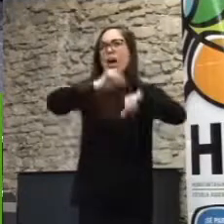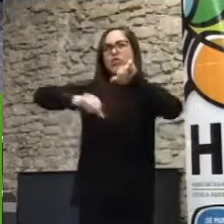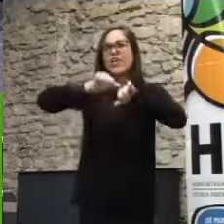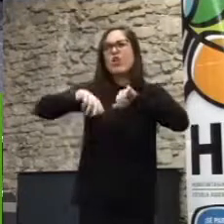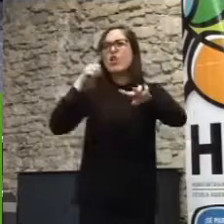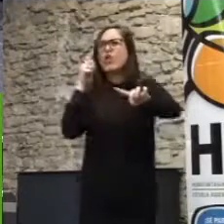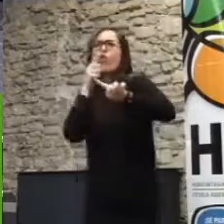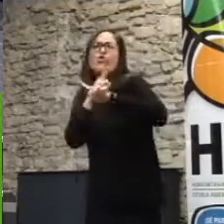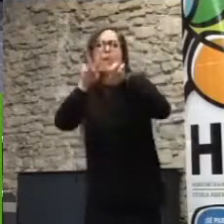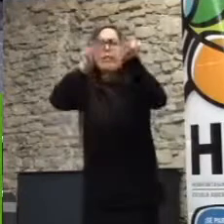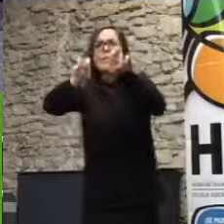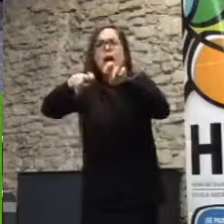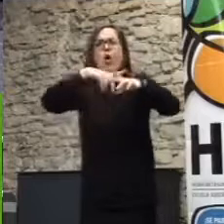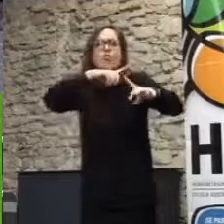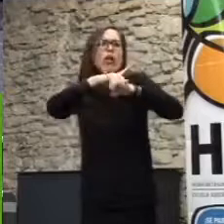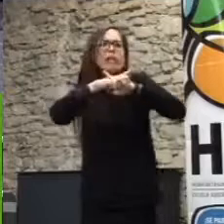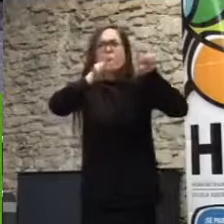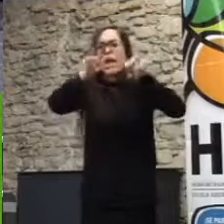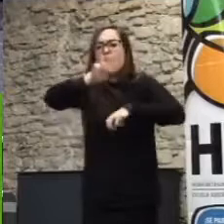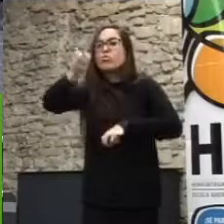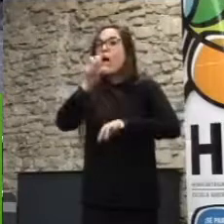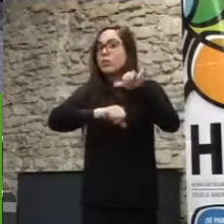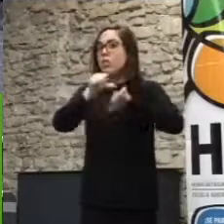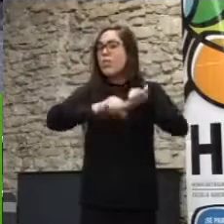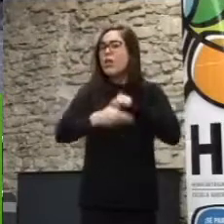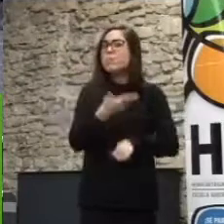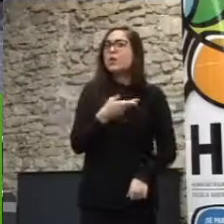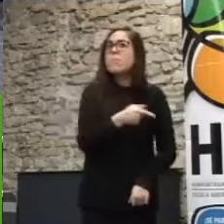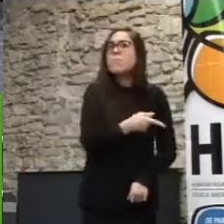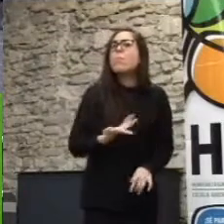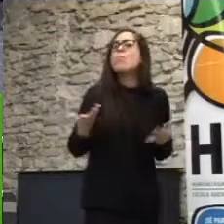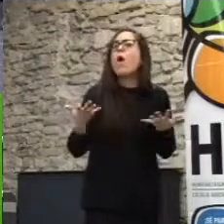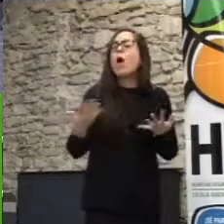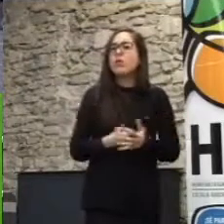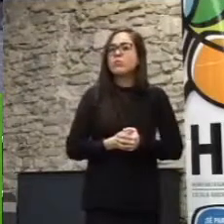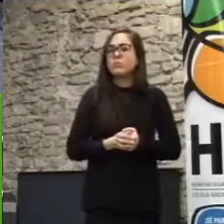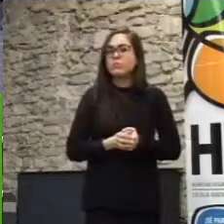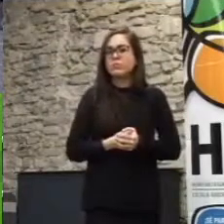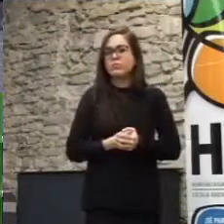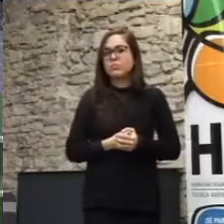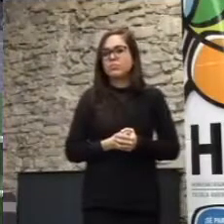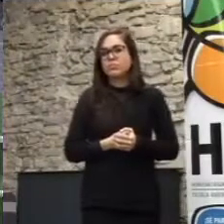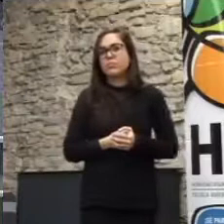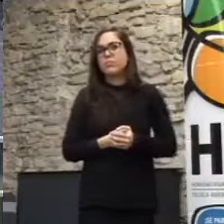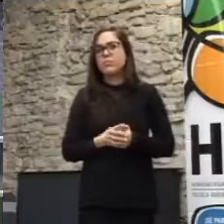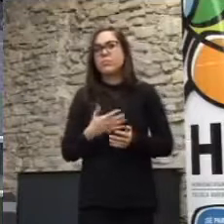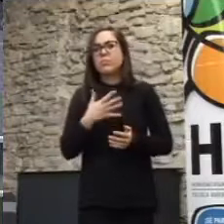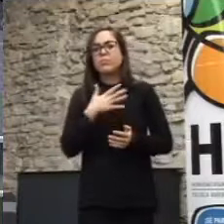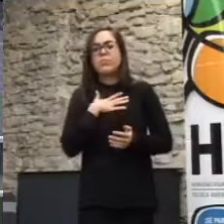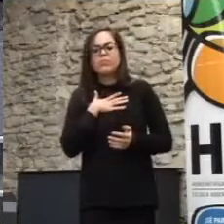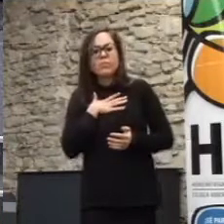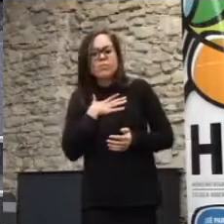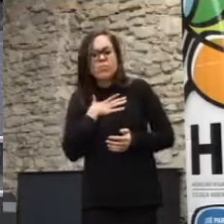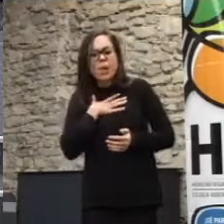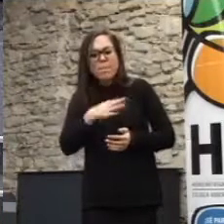otra. ¿Qué importancia tienen esas asociaciones? Realmente, una es cuantitativa, ¿vale? Puede que hagan una manifestación